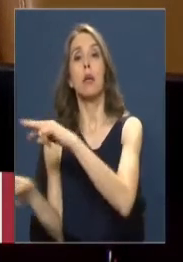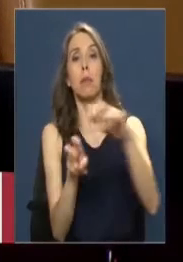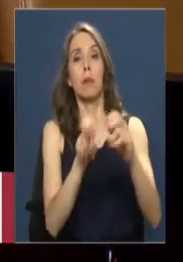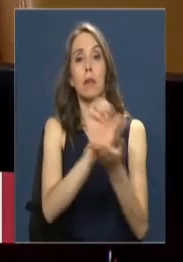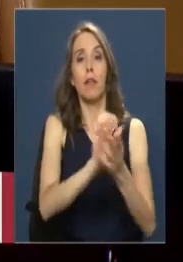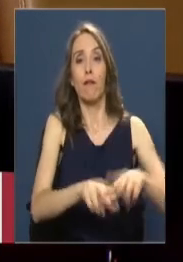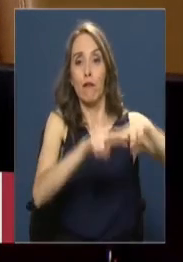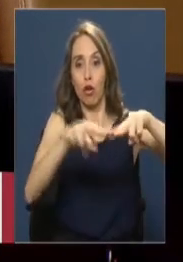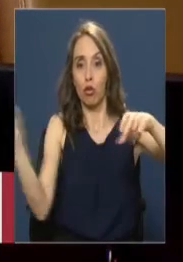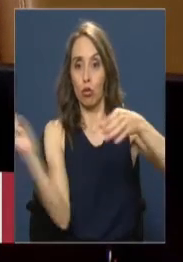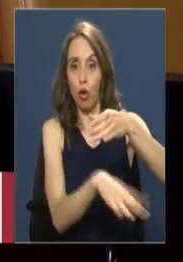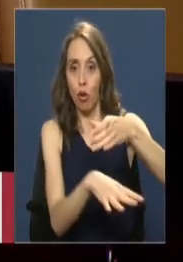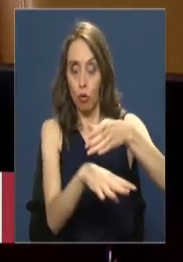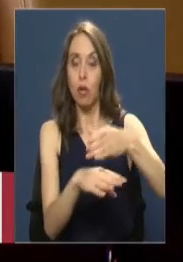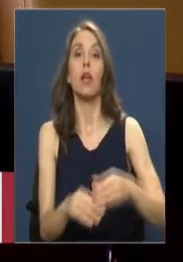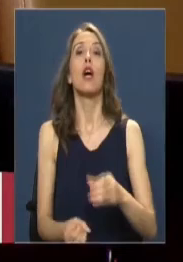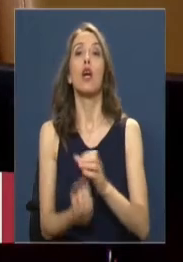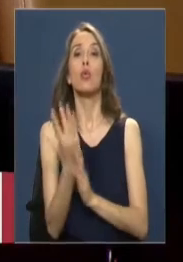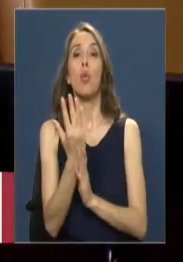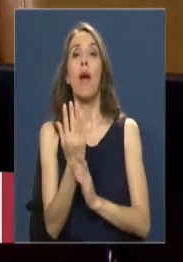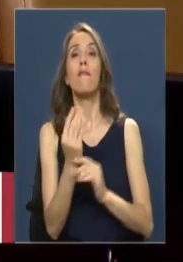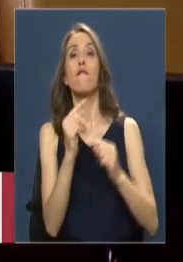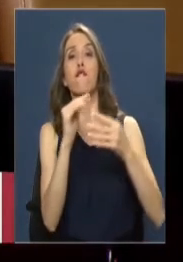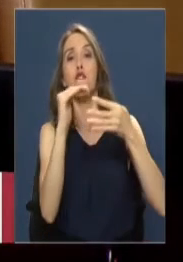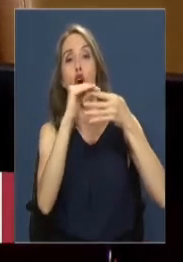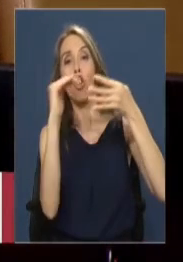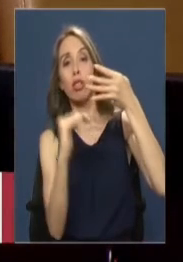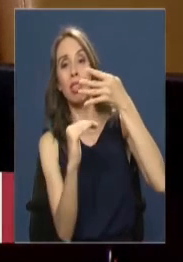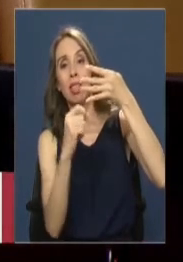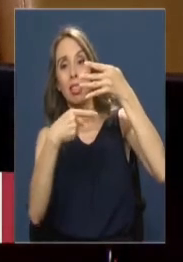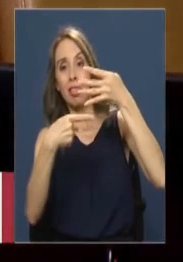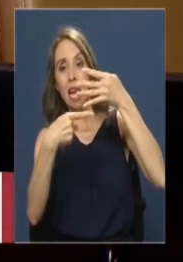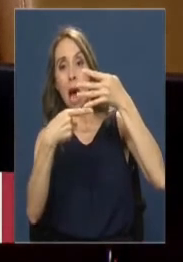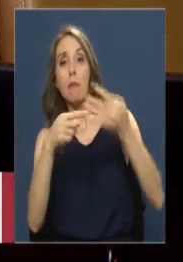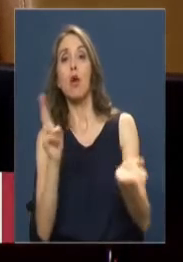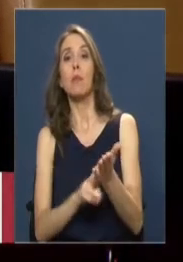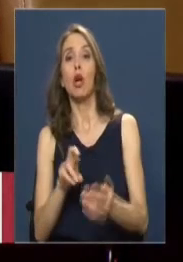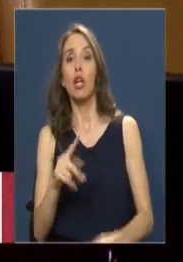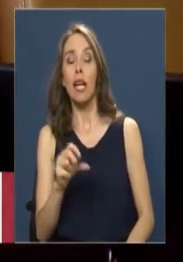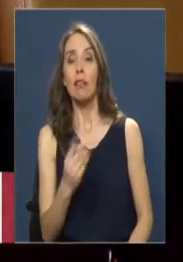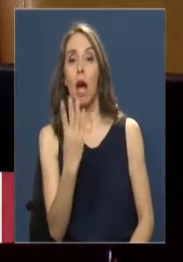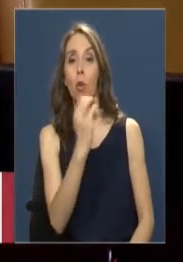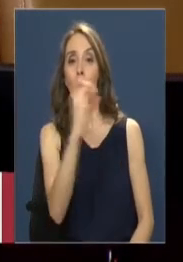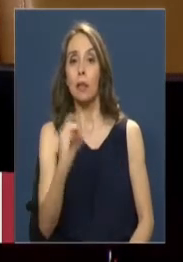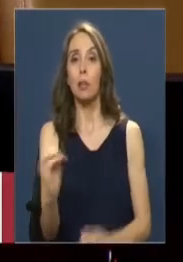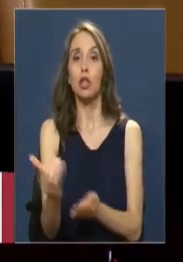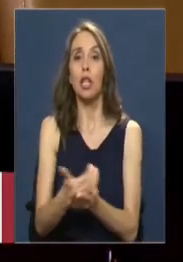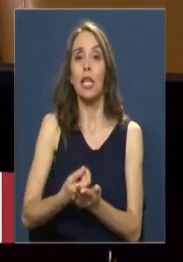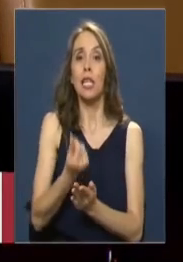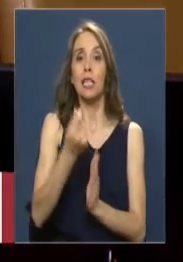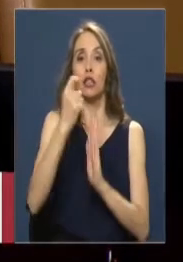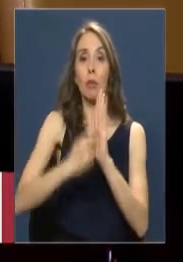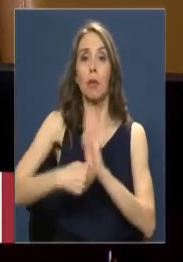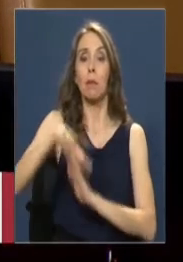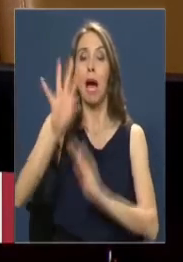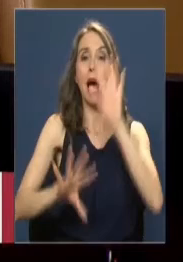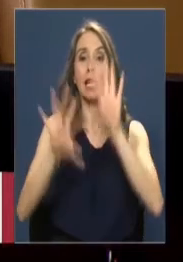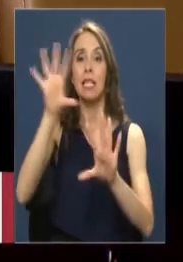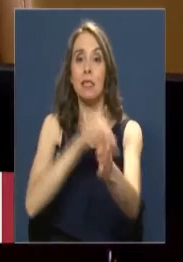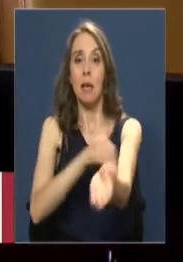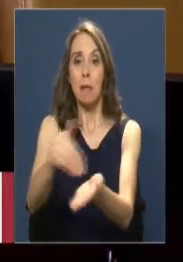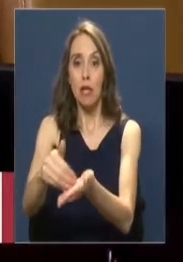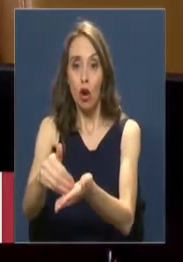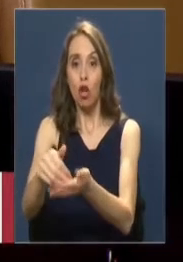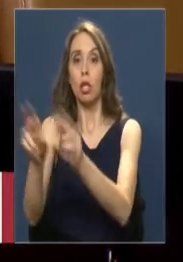nuevo tramo para el impuesto a la renta. Una tasa marginal del 40% para los ingresos mensuales superiores a 15